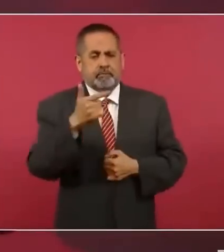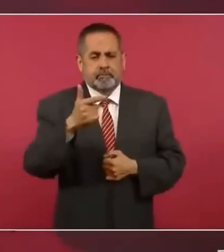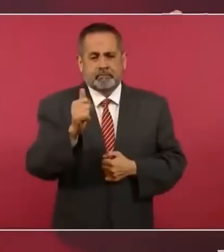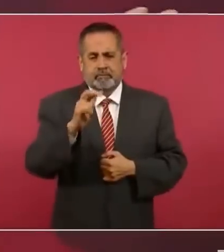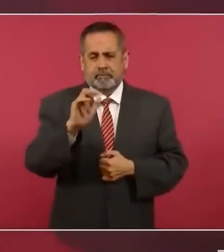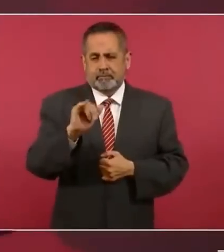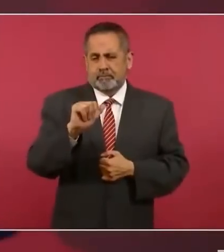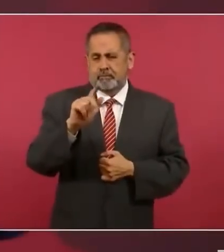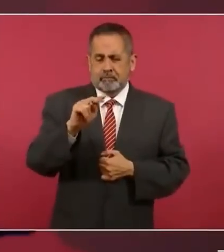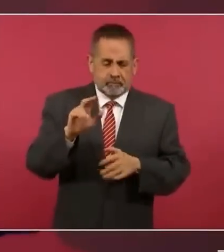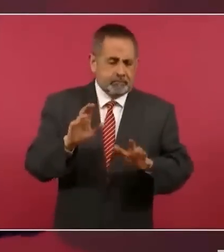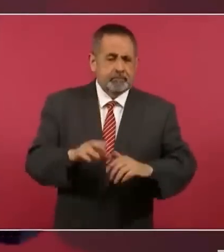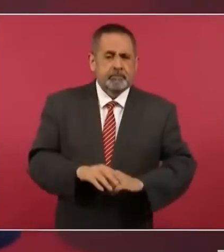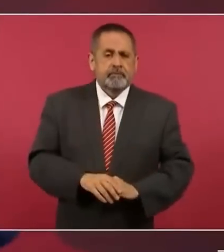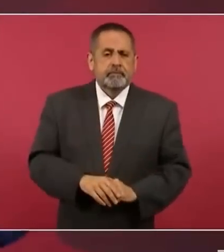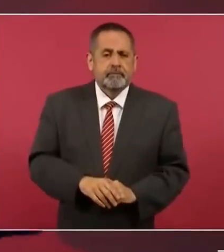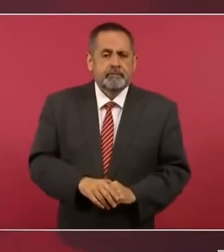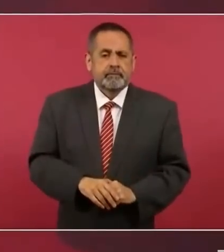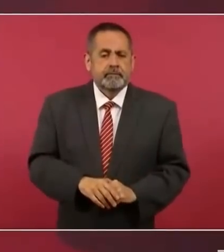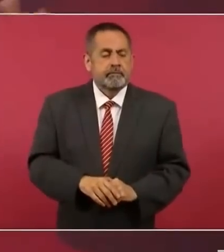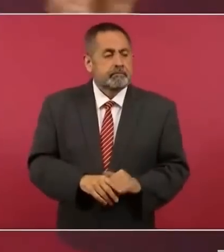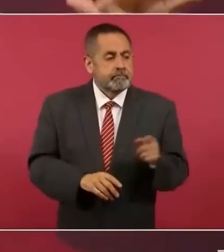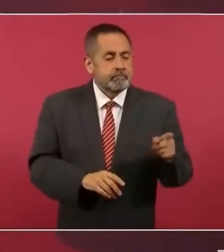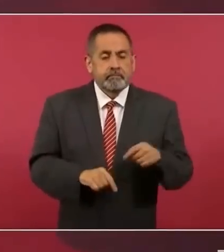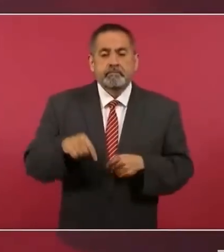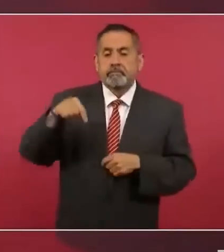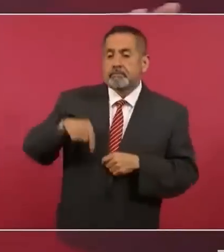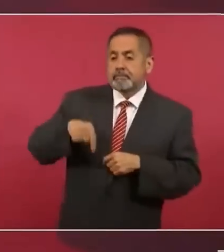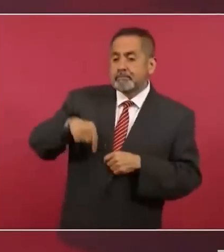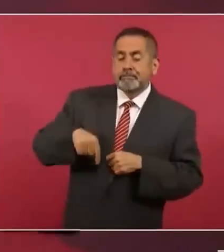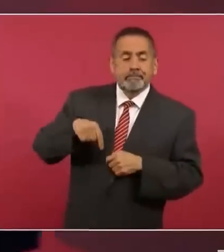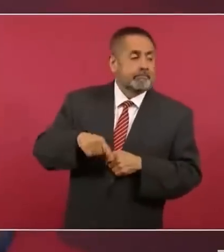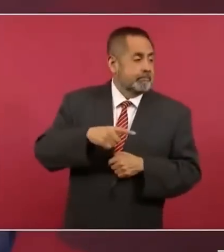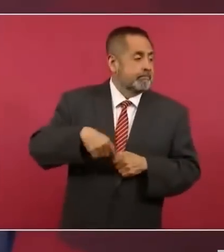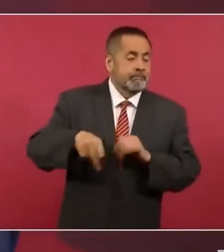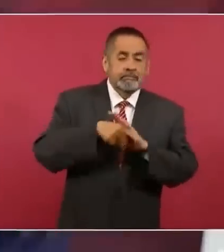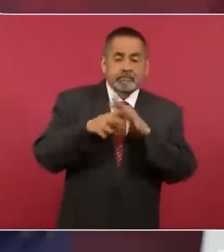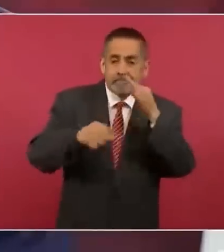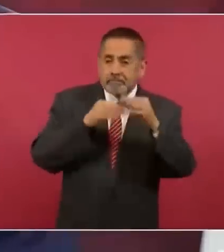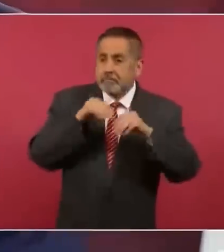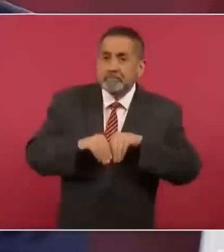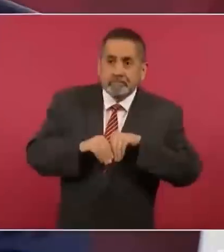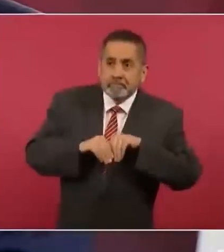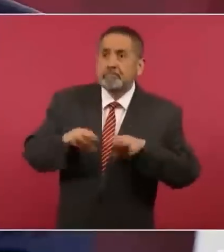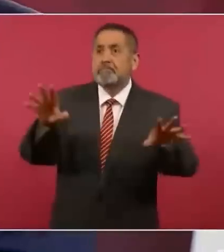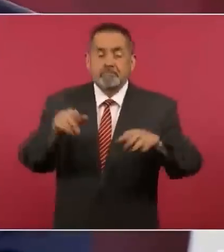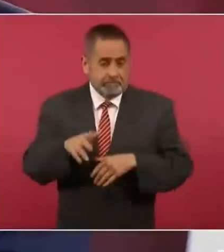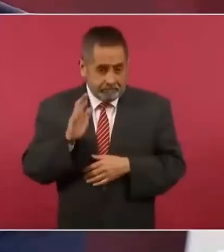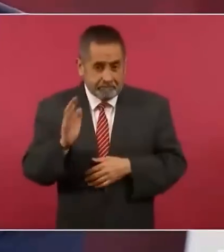que aquí en los medios de información convencionales